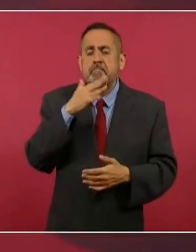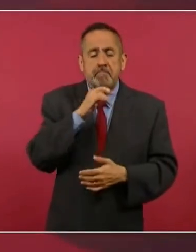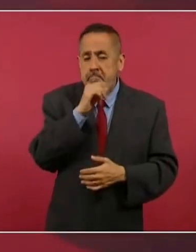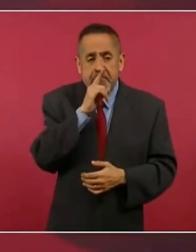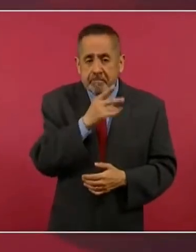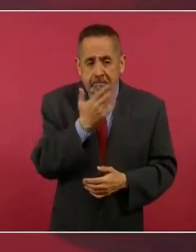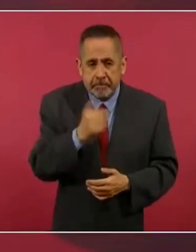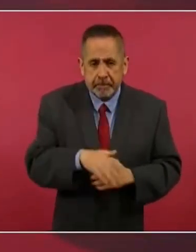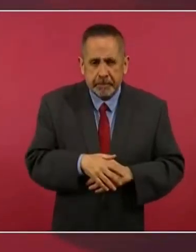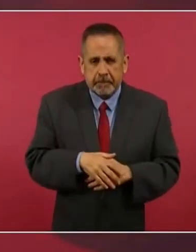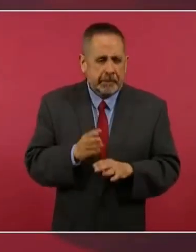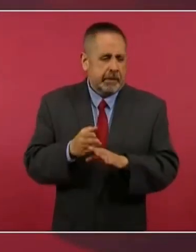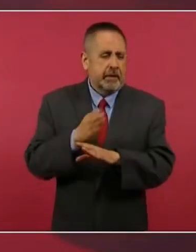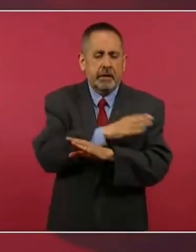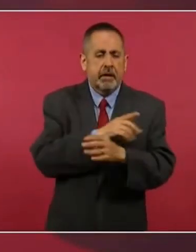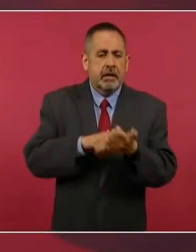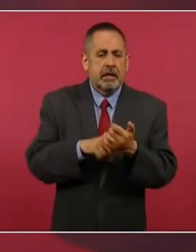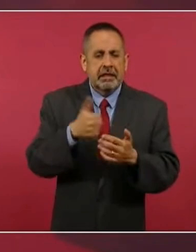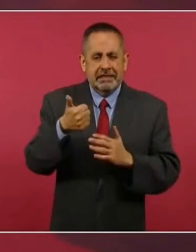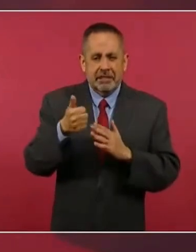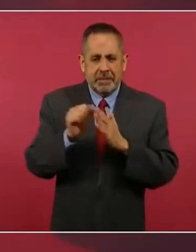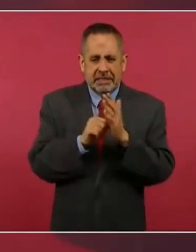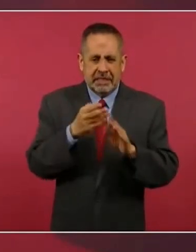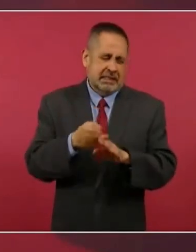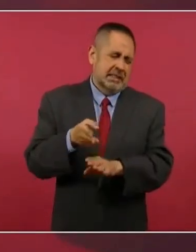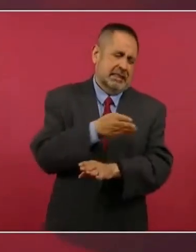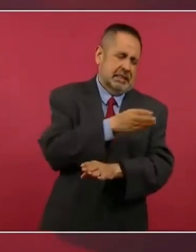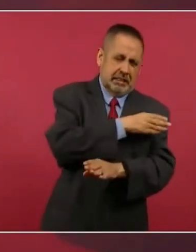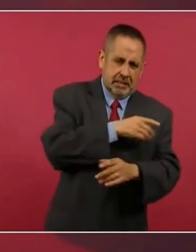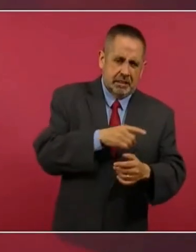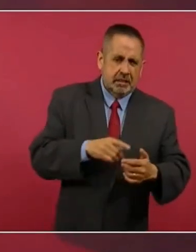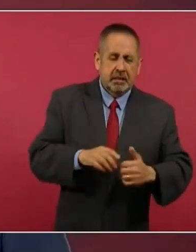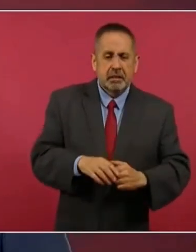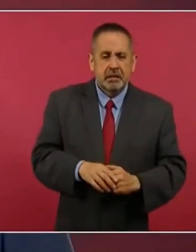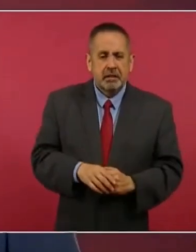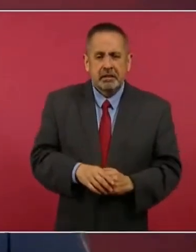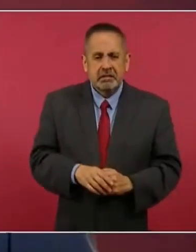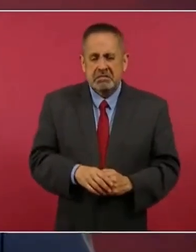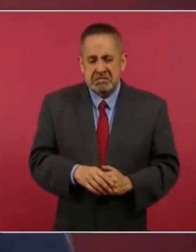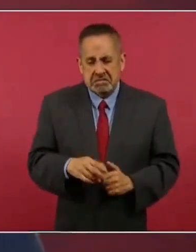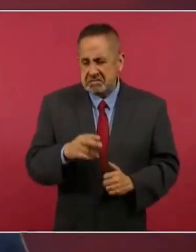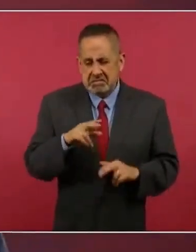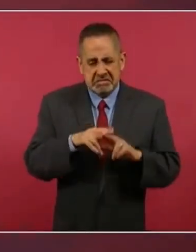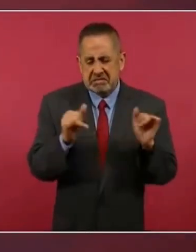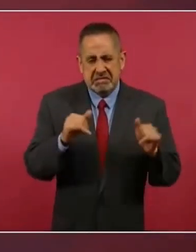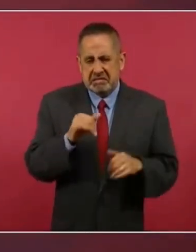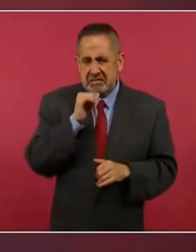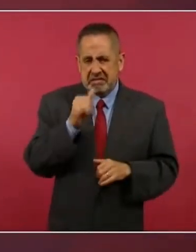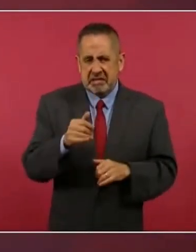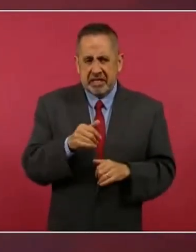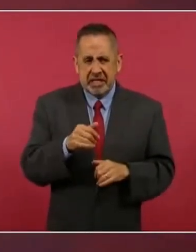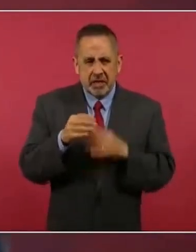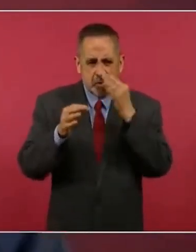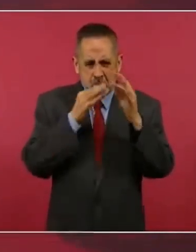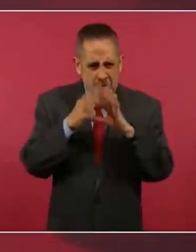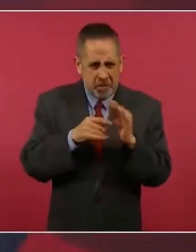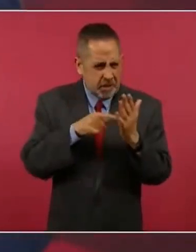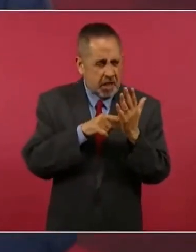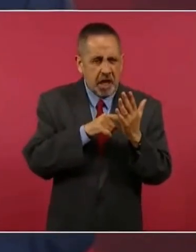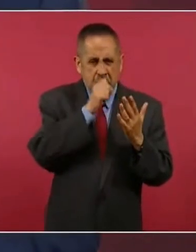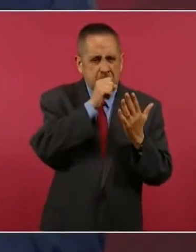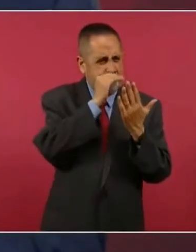de 6 meses de los periódicos, ni siquiera váyase a las notas, váyase a